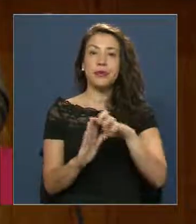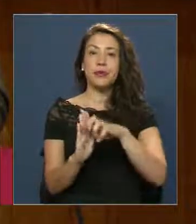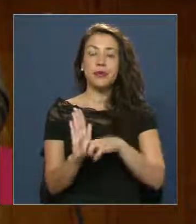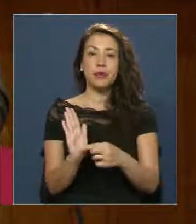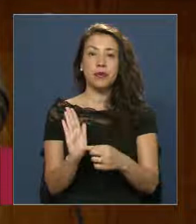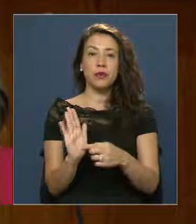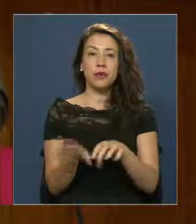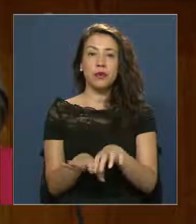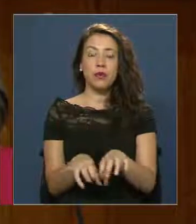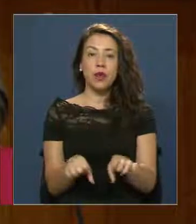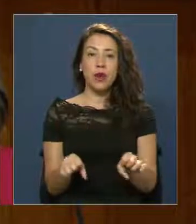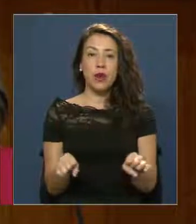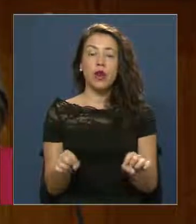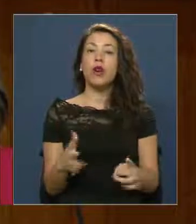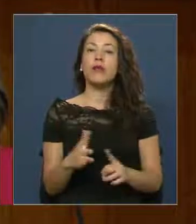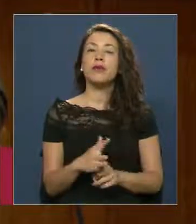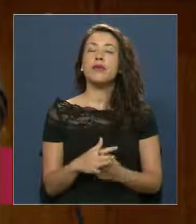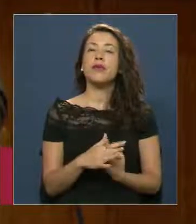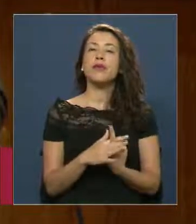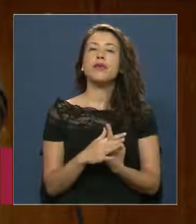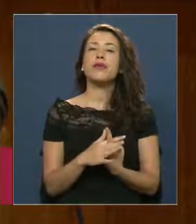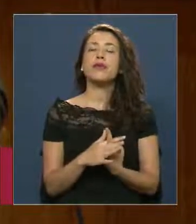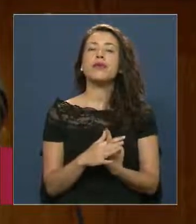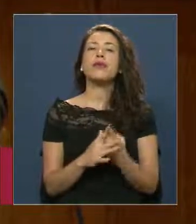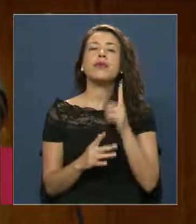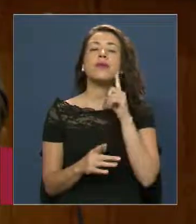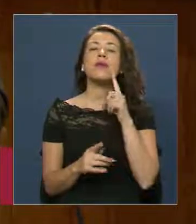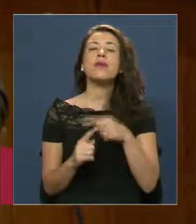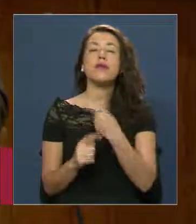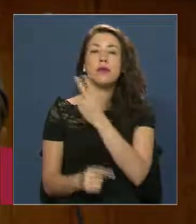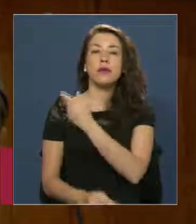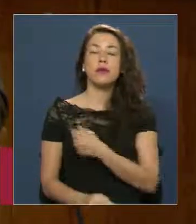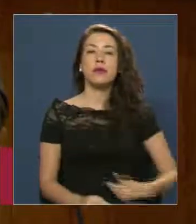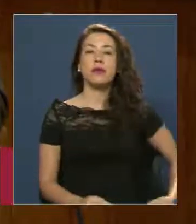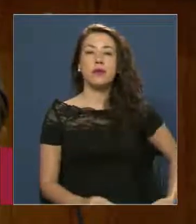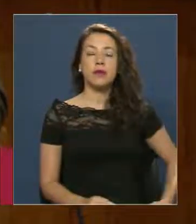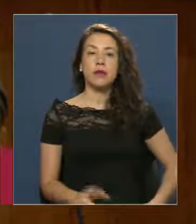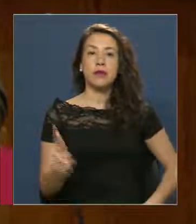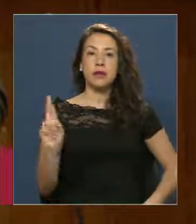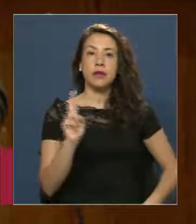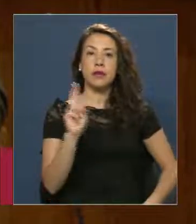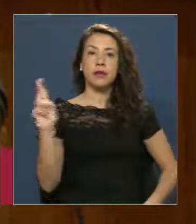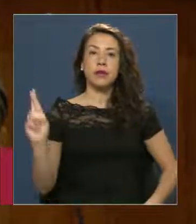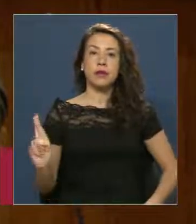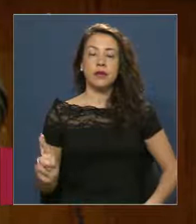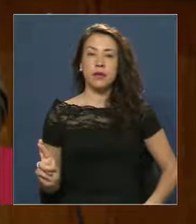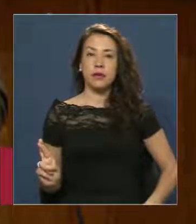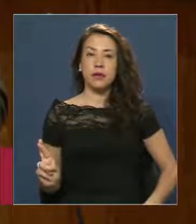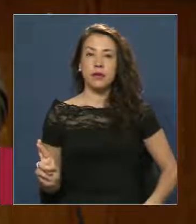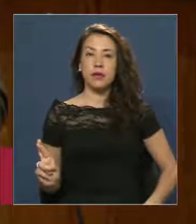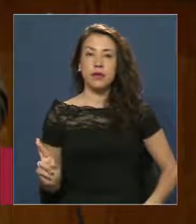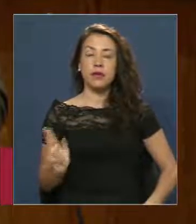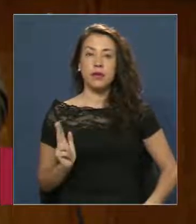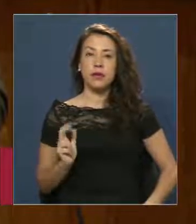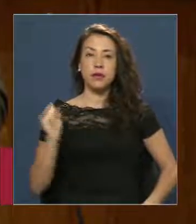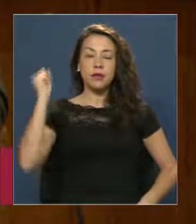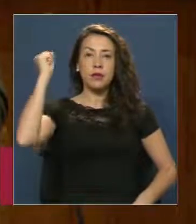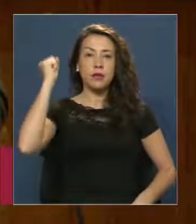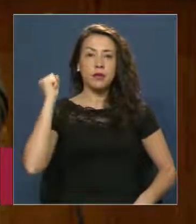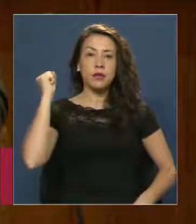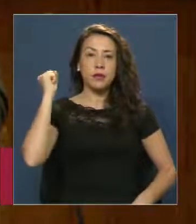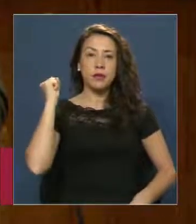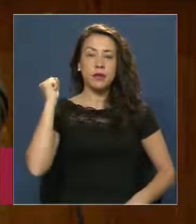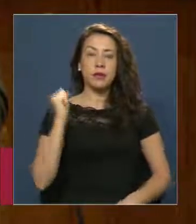de acuerdo originado en mensaje del señor Presidente de la República, don Sebastián